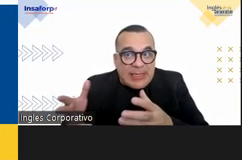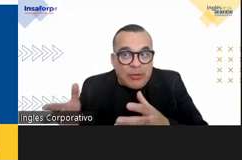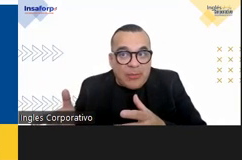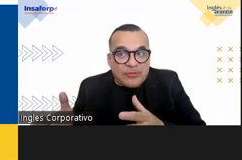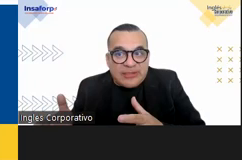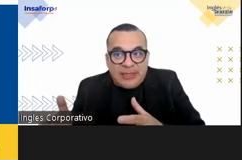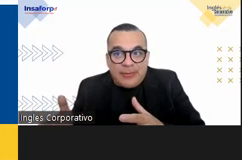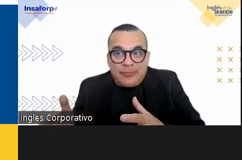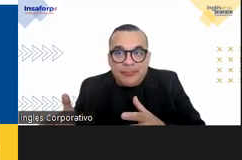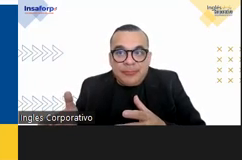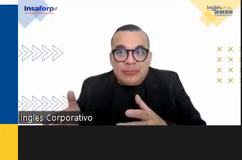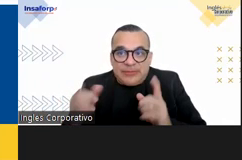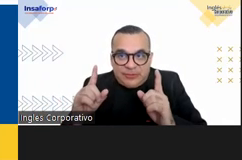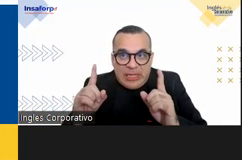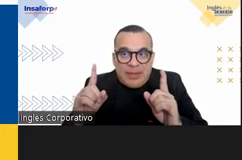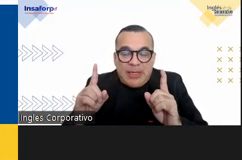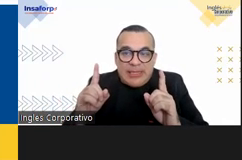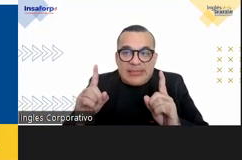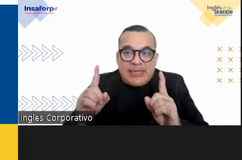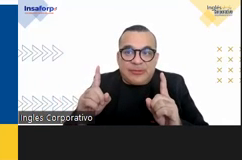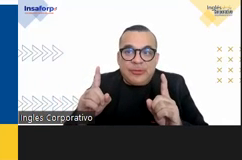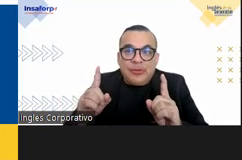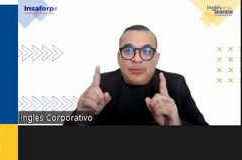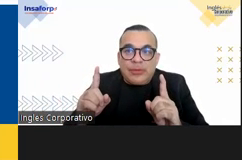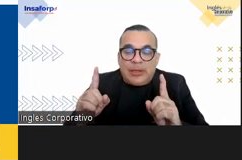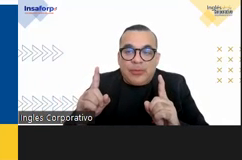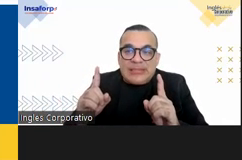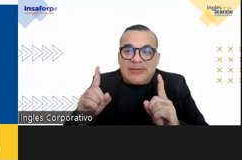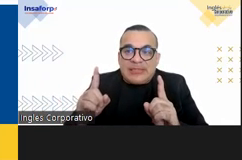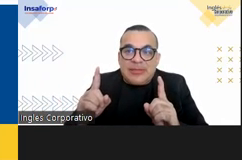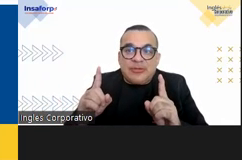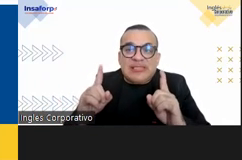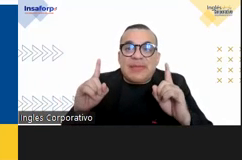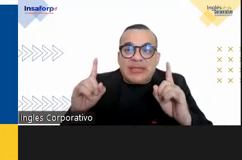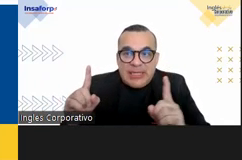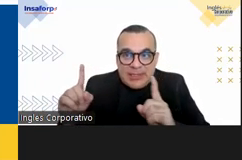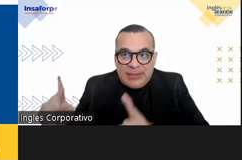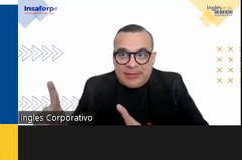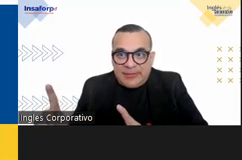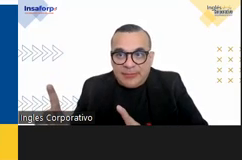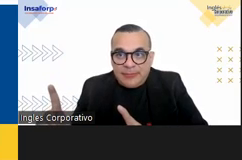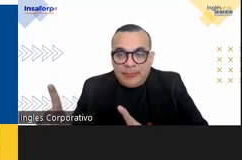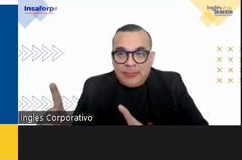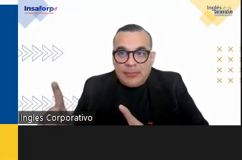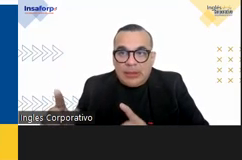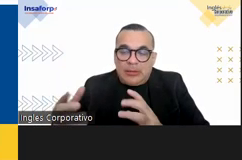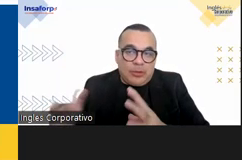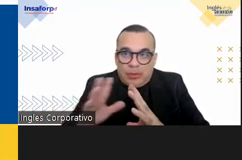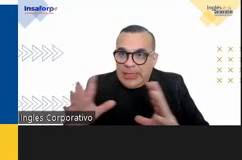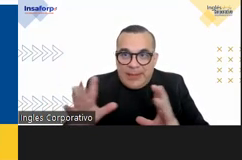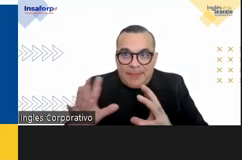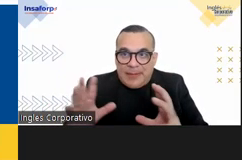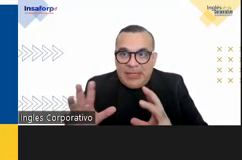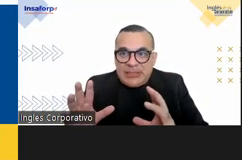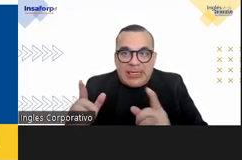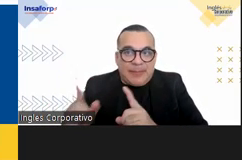las metas que nos hemos trazado. Eso se llama, en este caso, un establecimiento de simetría de ventas.